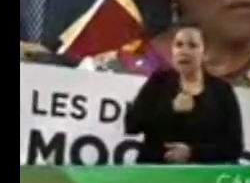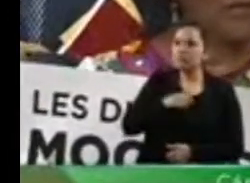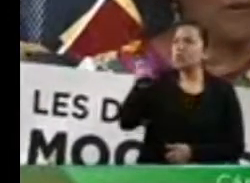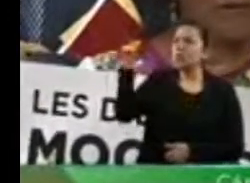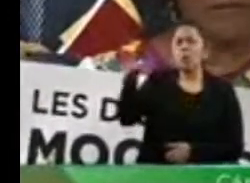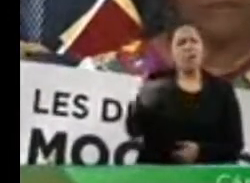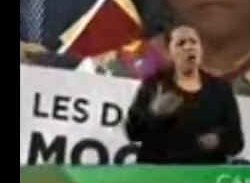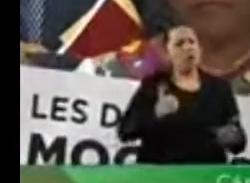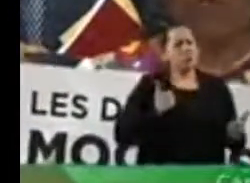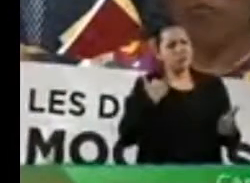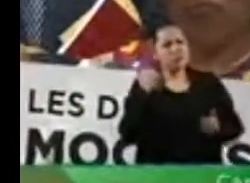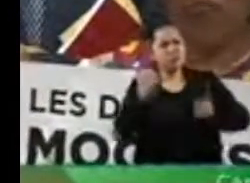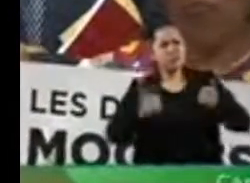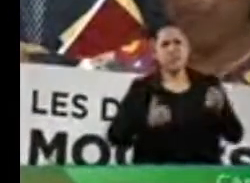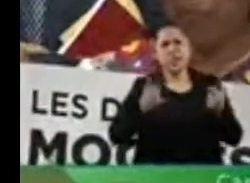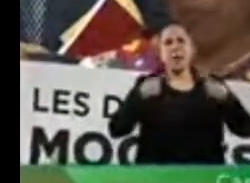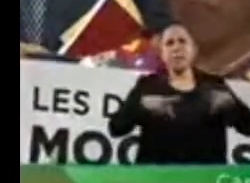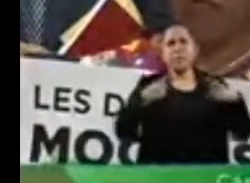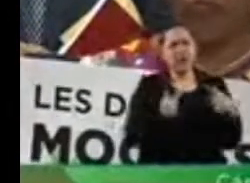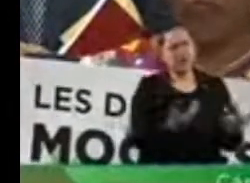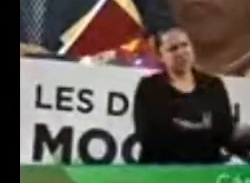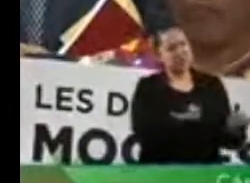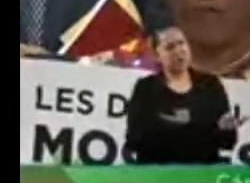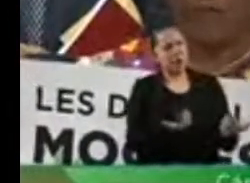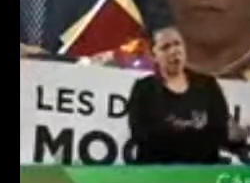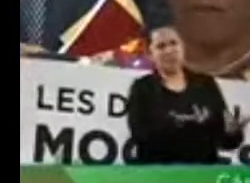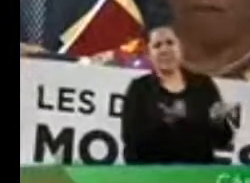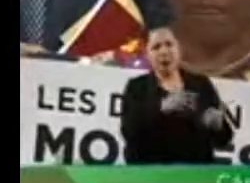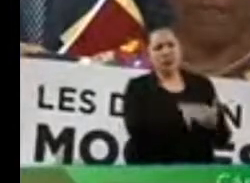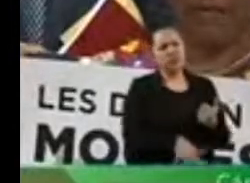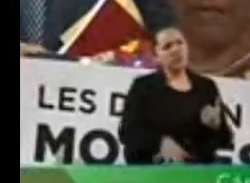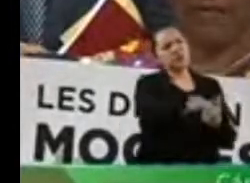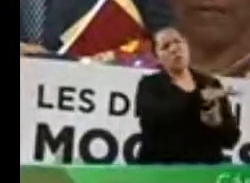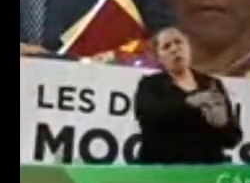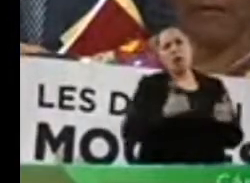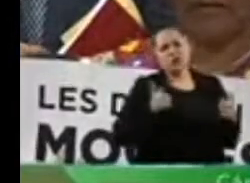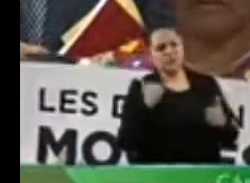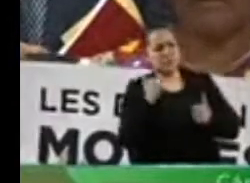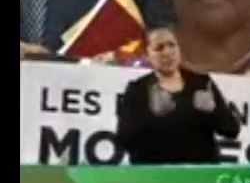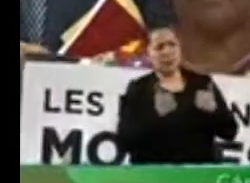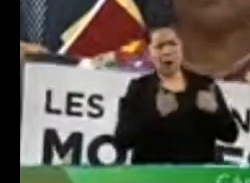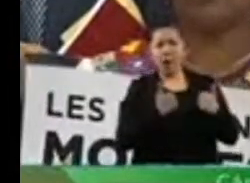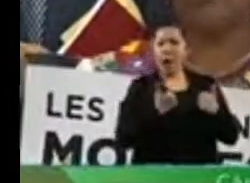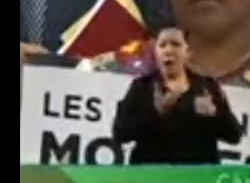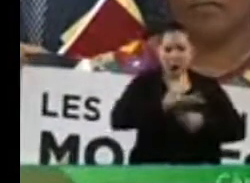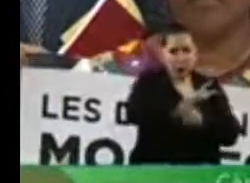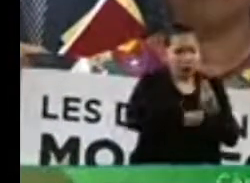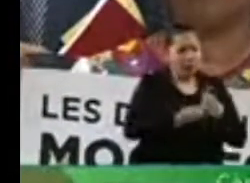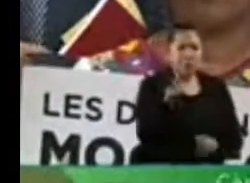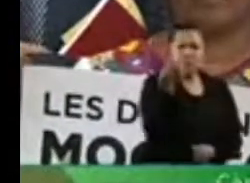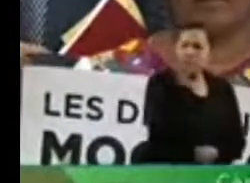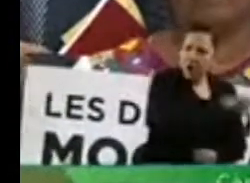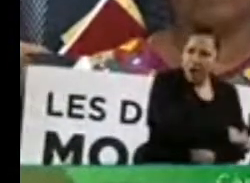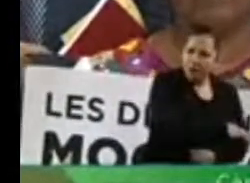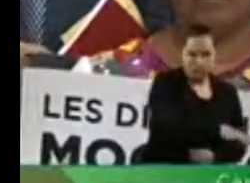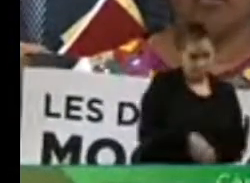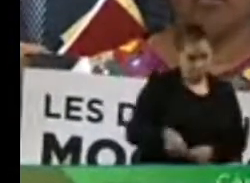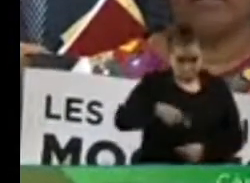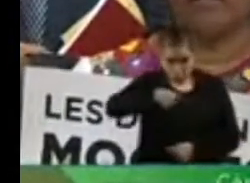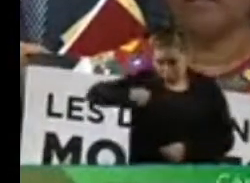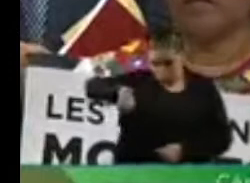pueblo. Le dan la espalda. Nosotros, de ninguna manera. Primero muertos antes